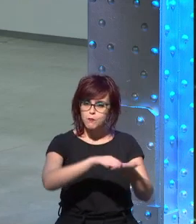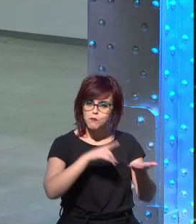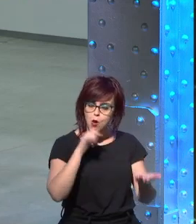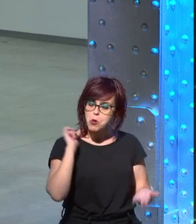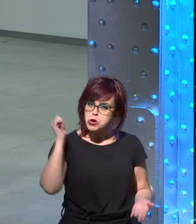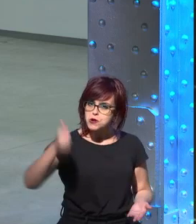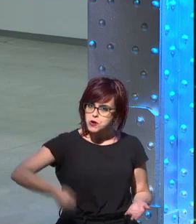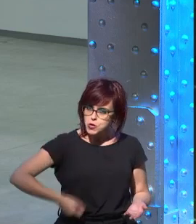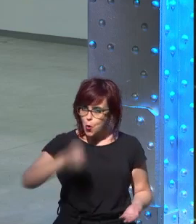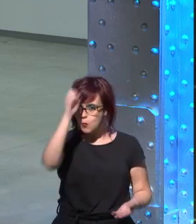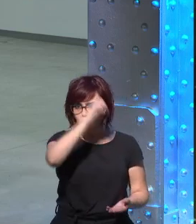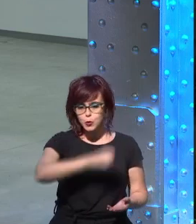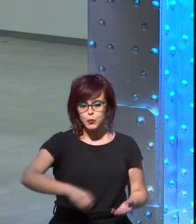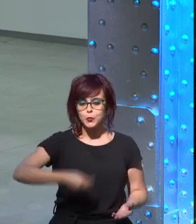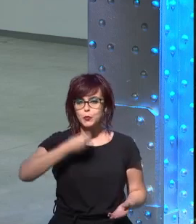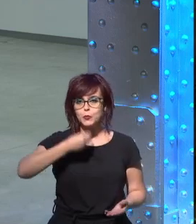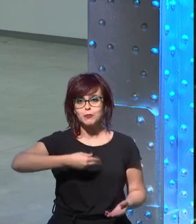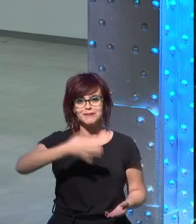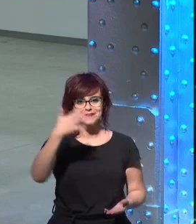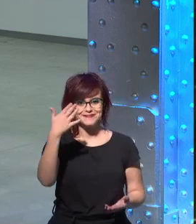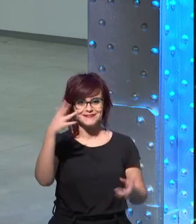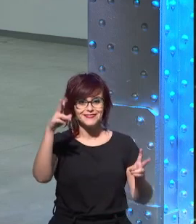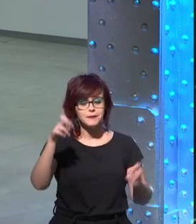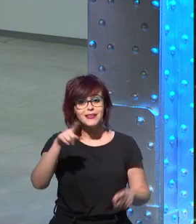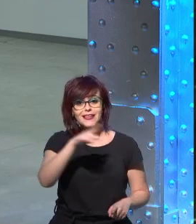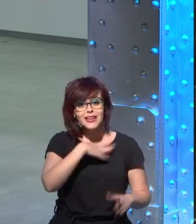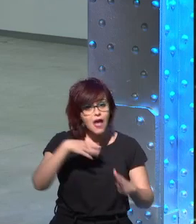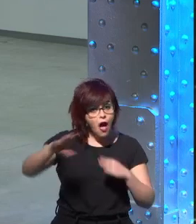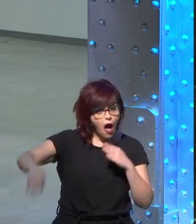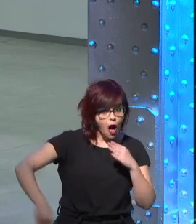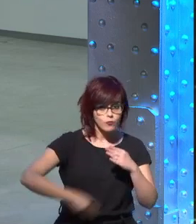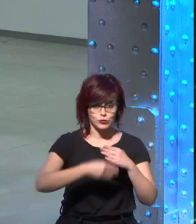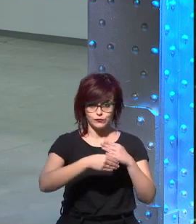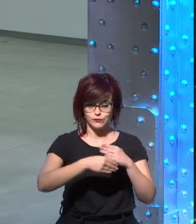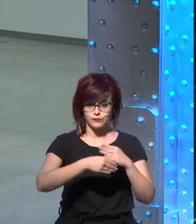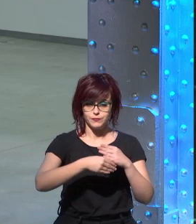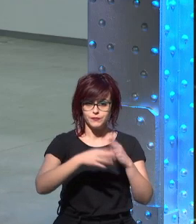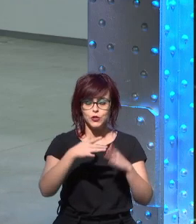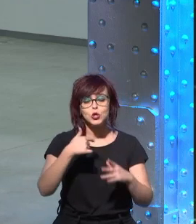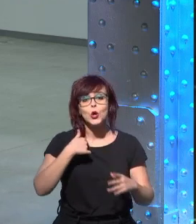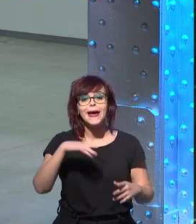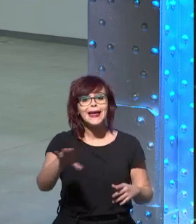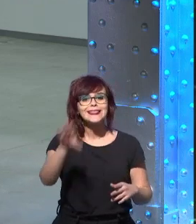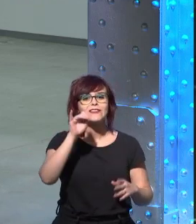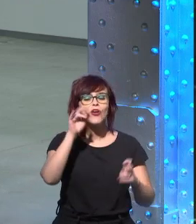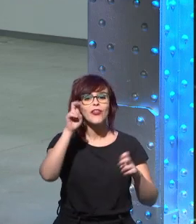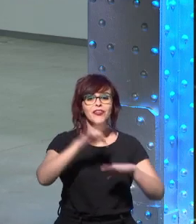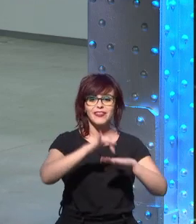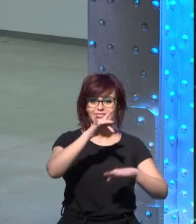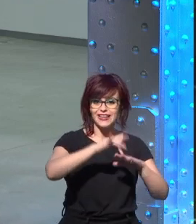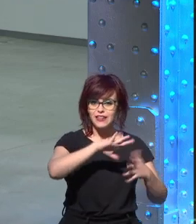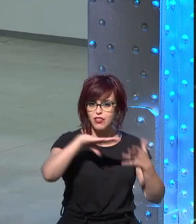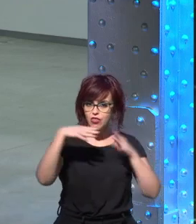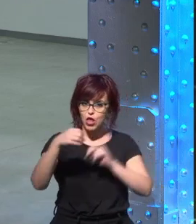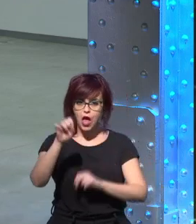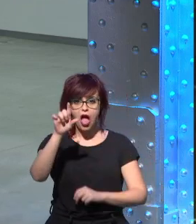sido muy interesante. Y yo lo que quería aportar es que lo que yo entiendo por digitalización, Alba lo ha dicho